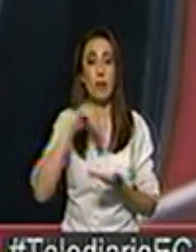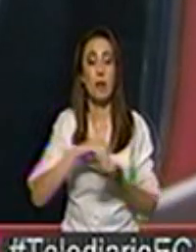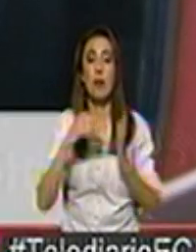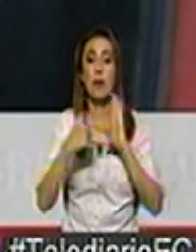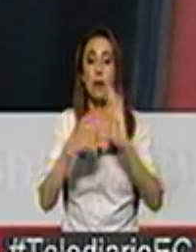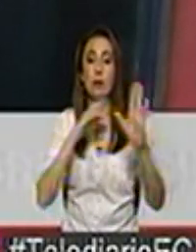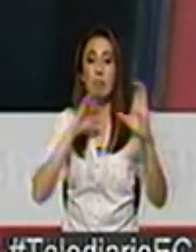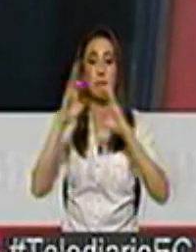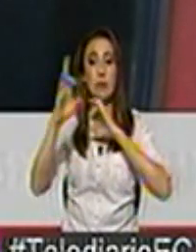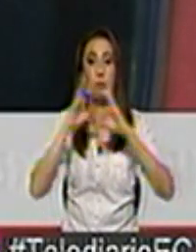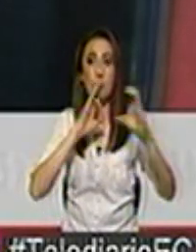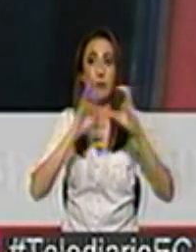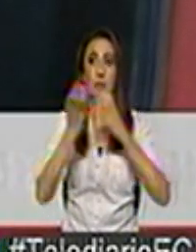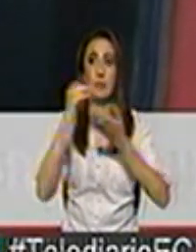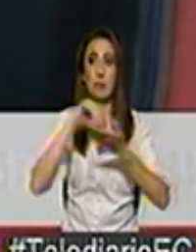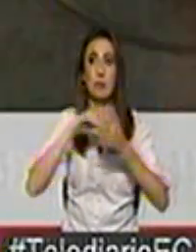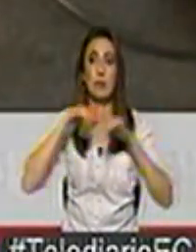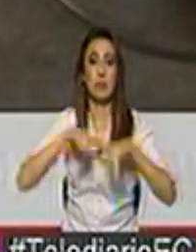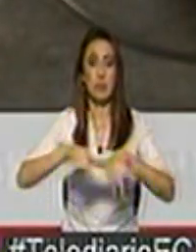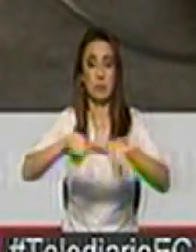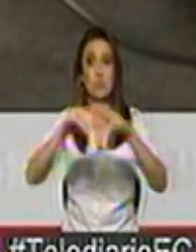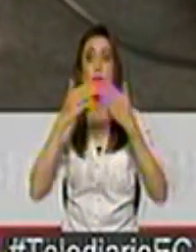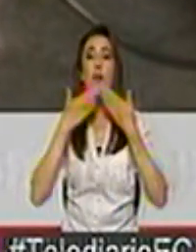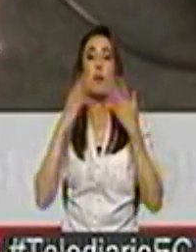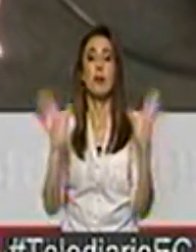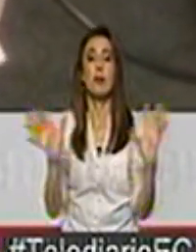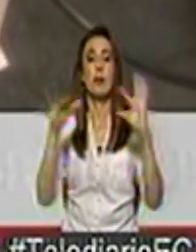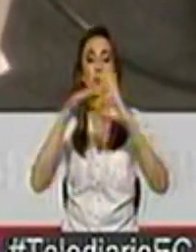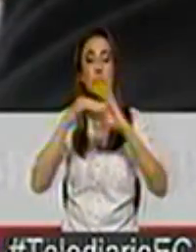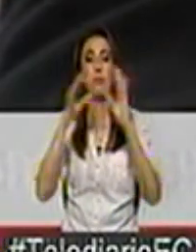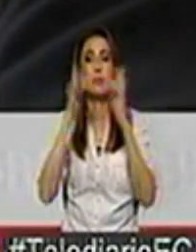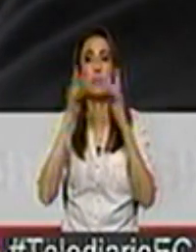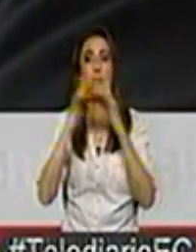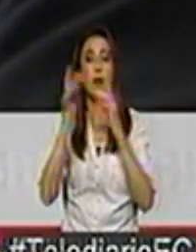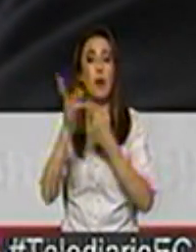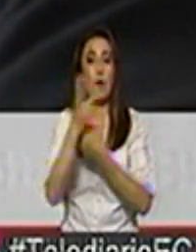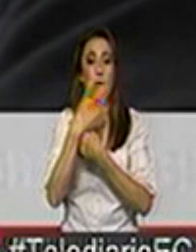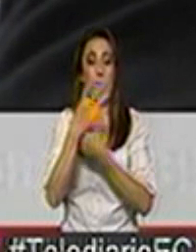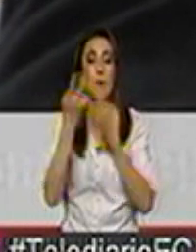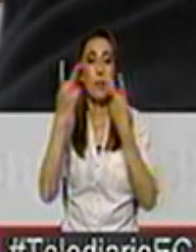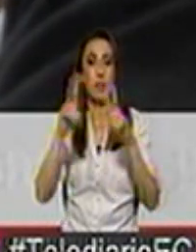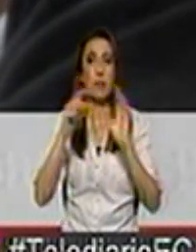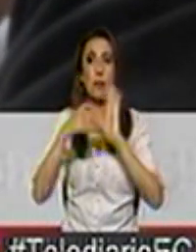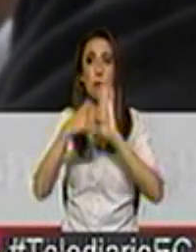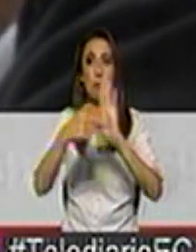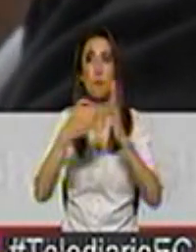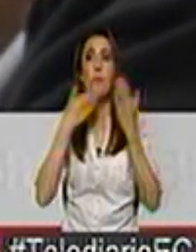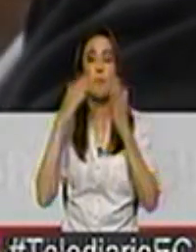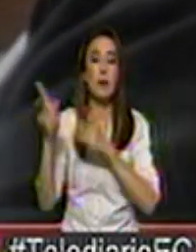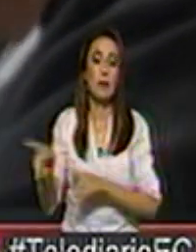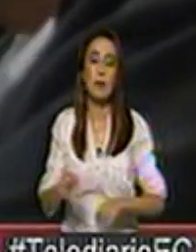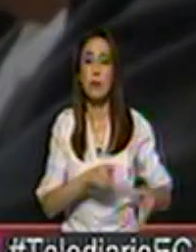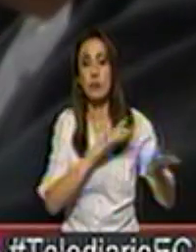avances del Ministerio de Telecomunicaciones en la conectividad Internet, además de la presentación